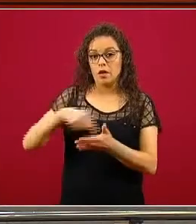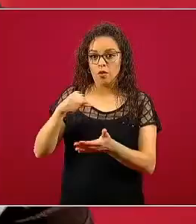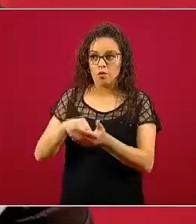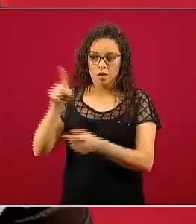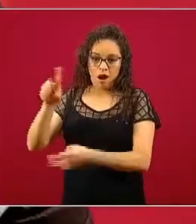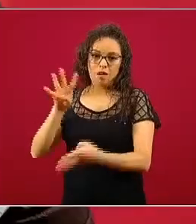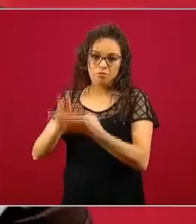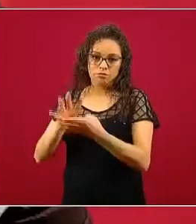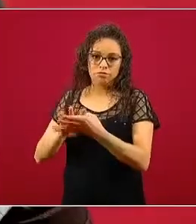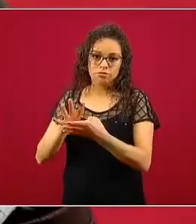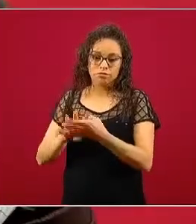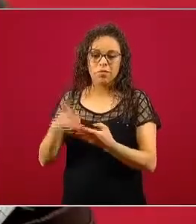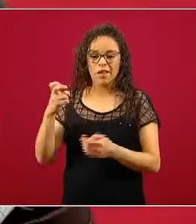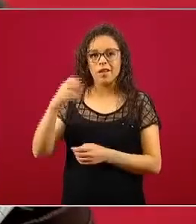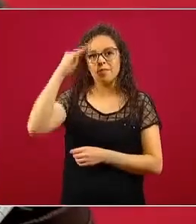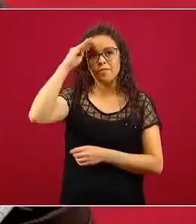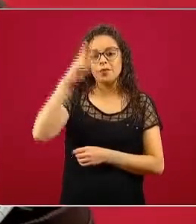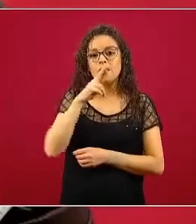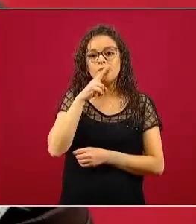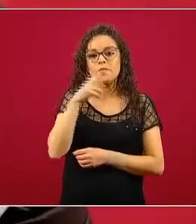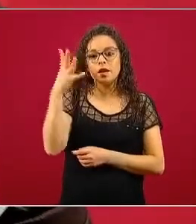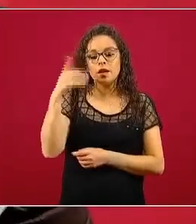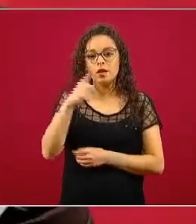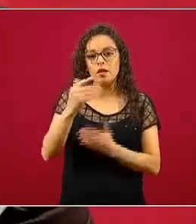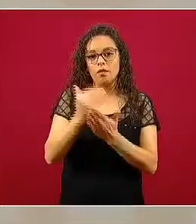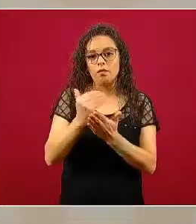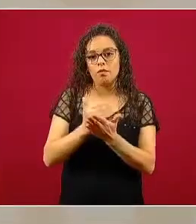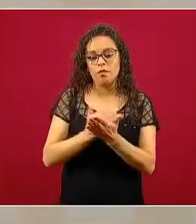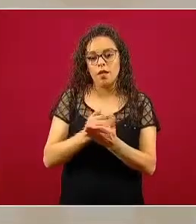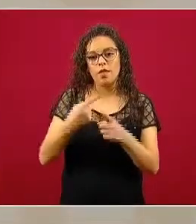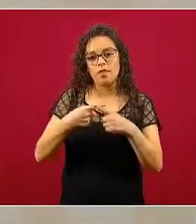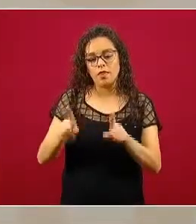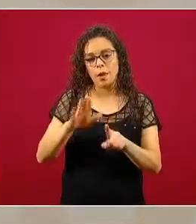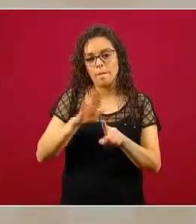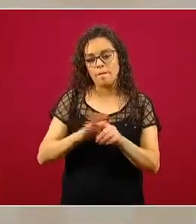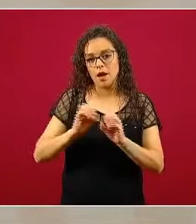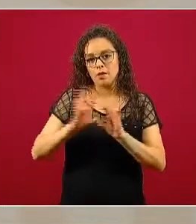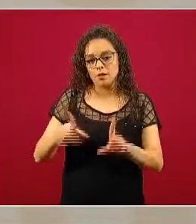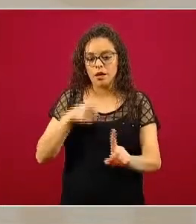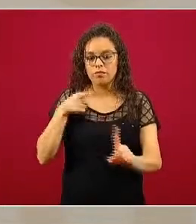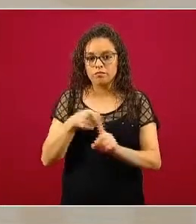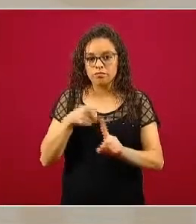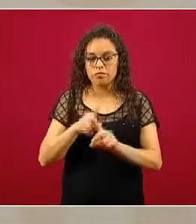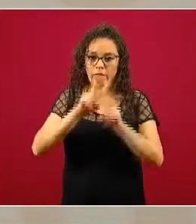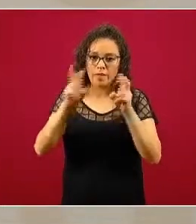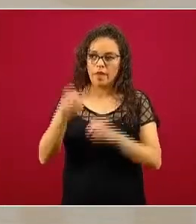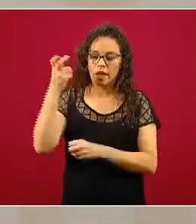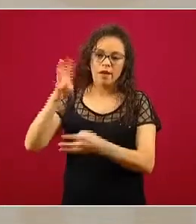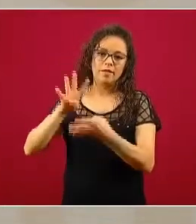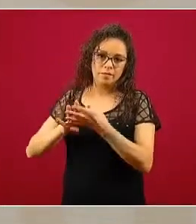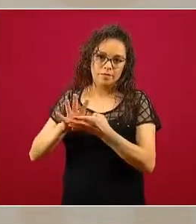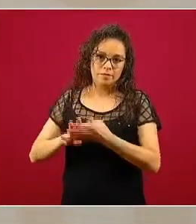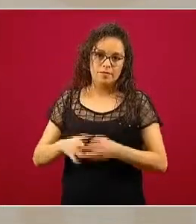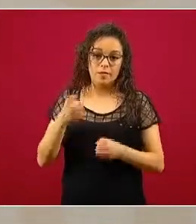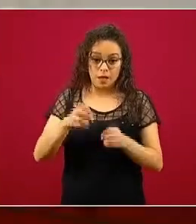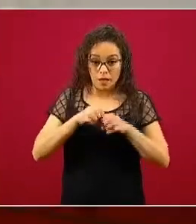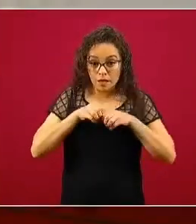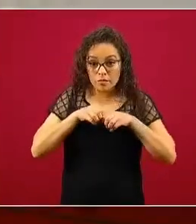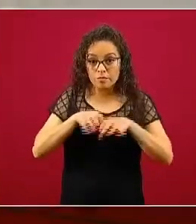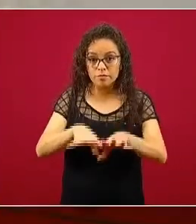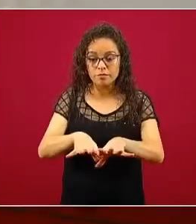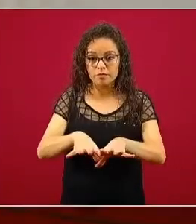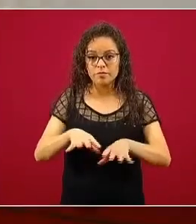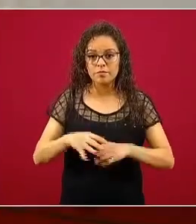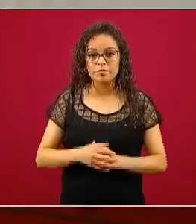lugares, se optó por hacer un lineamiento bastante específico. Lógicamente este lineamiento está difundido,